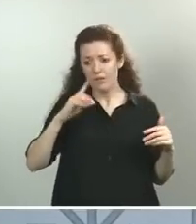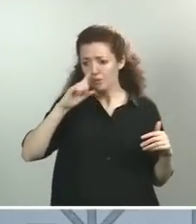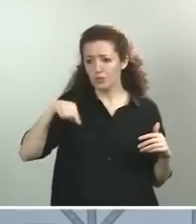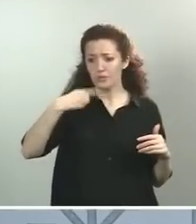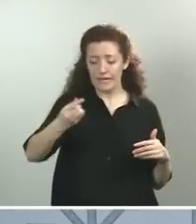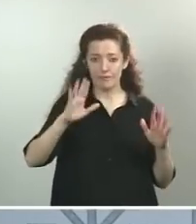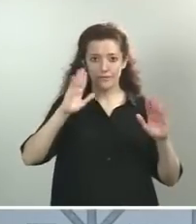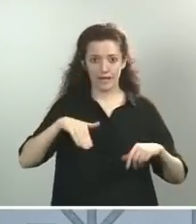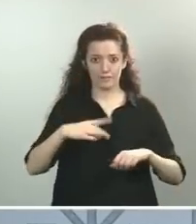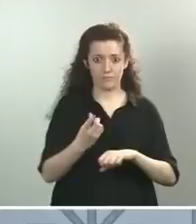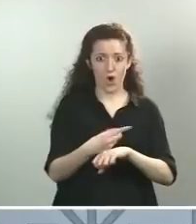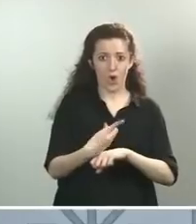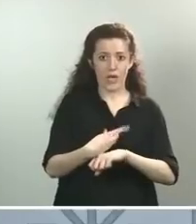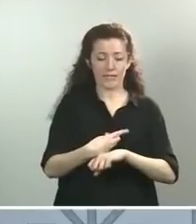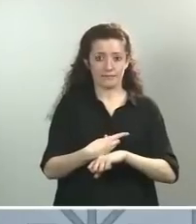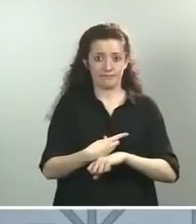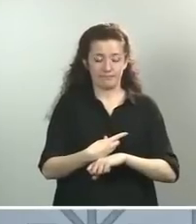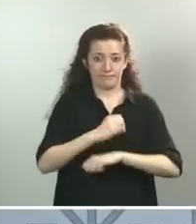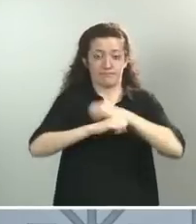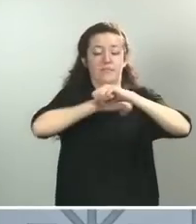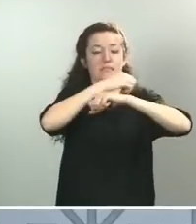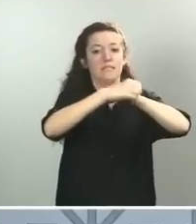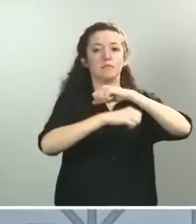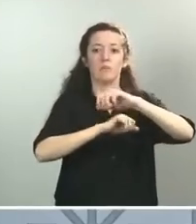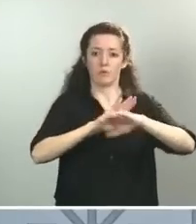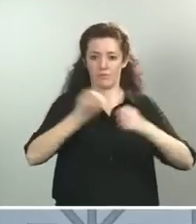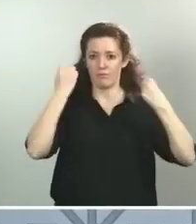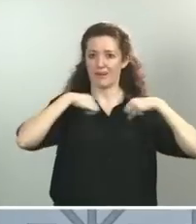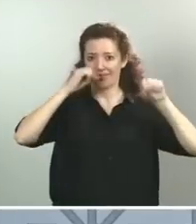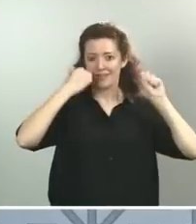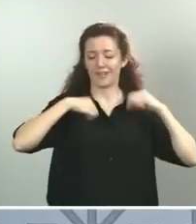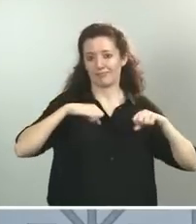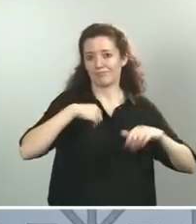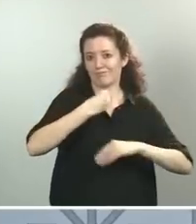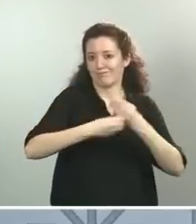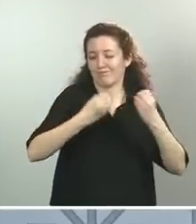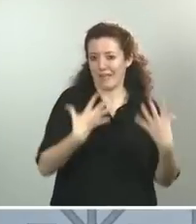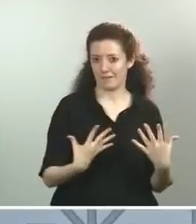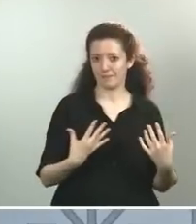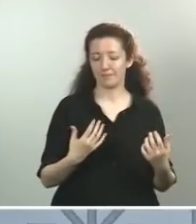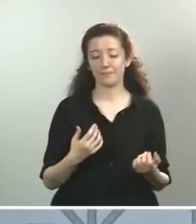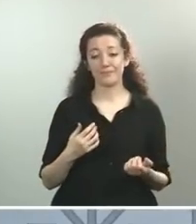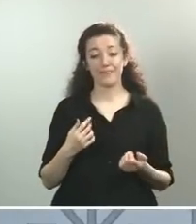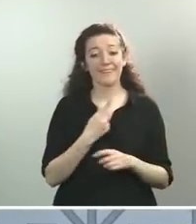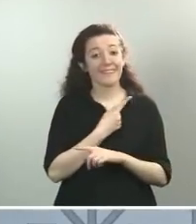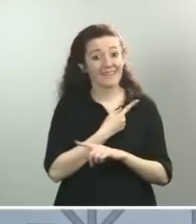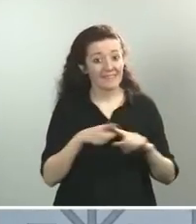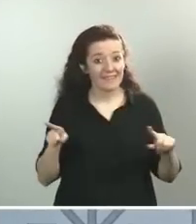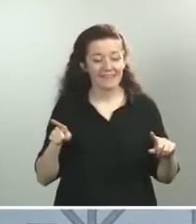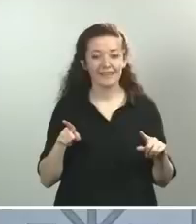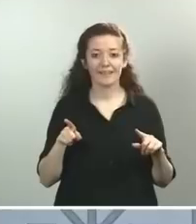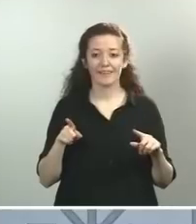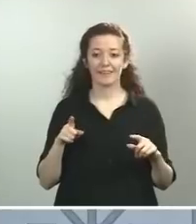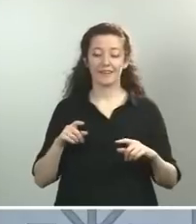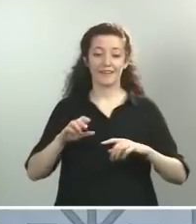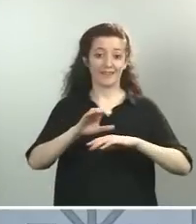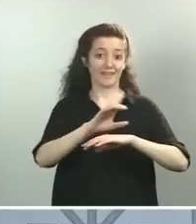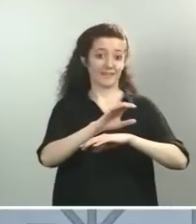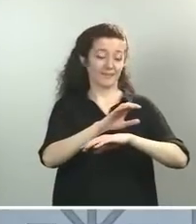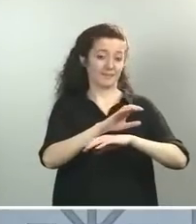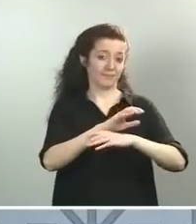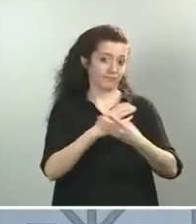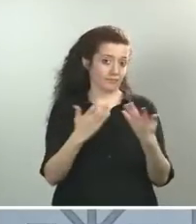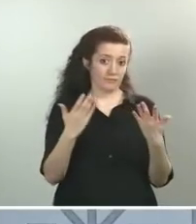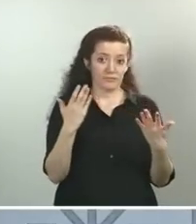O caso máis complicado é aquelas prácticas que corresponden a cursos que agora se